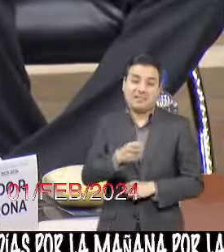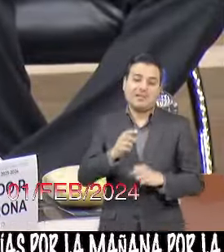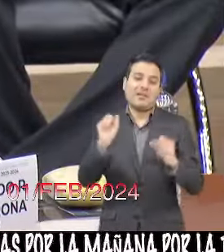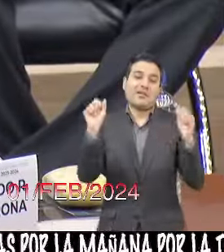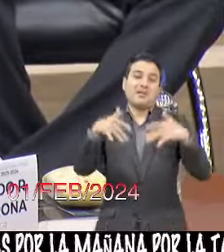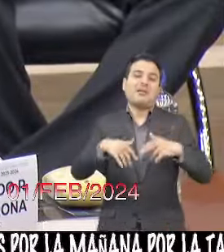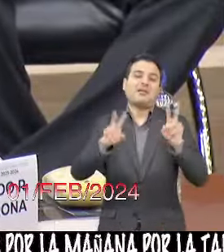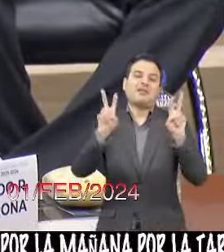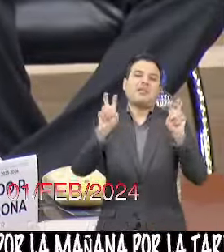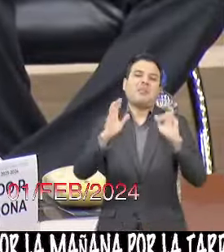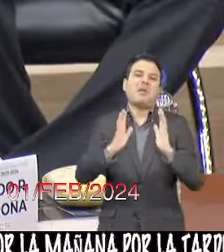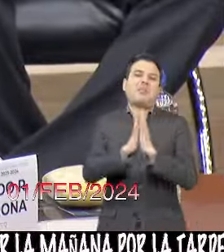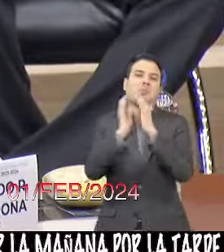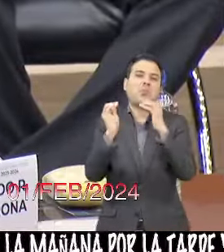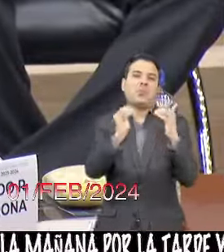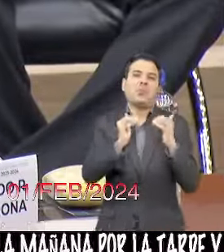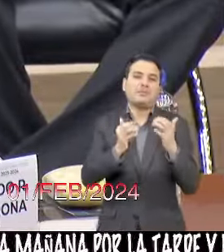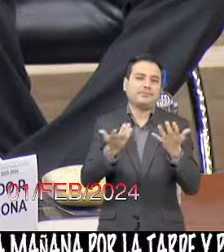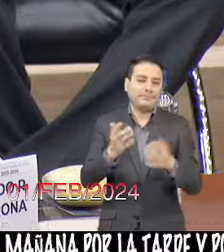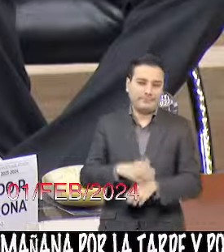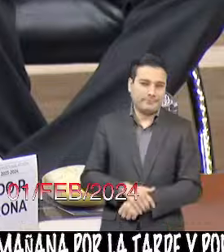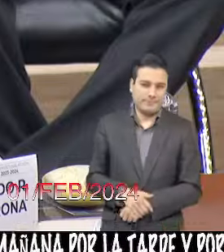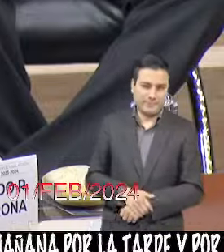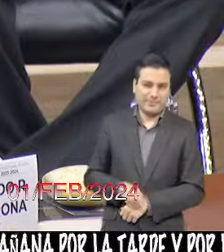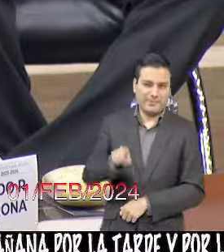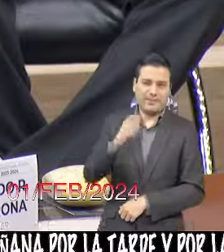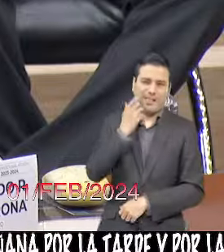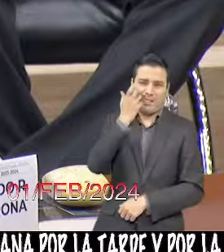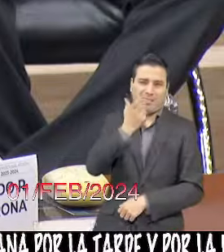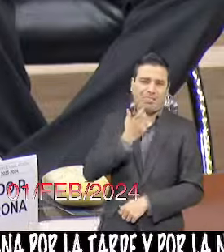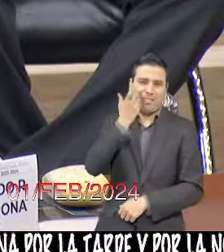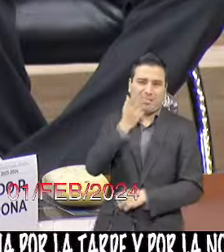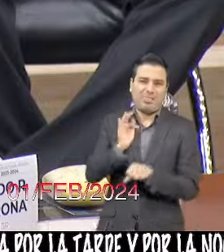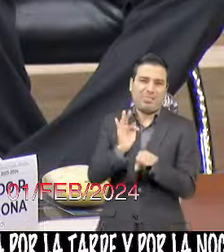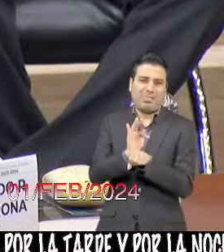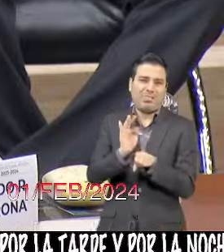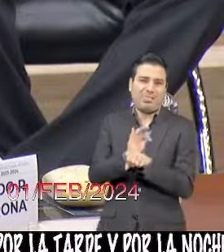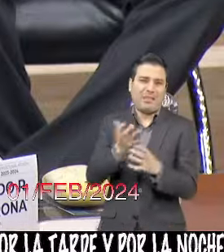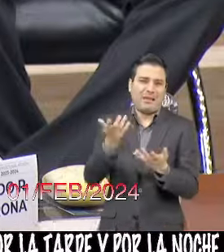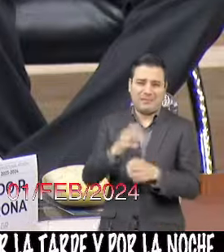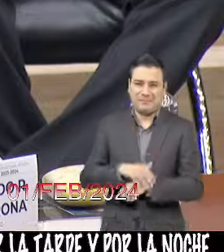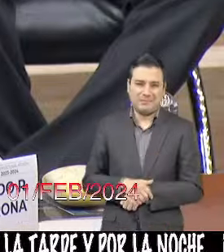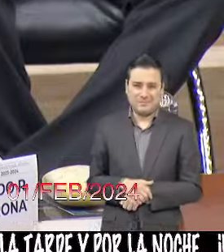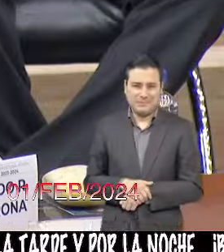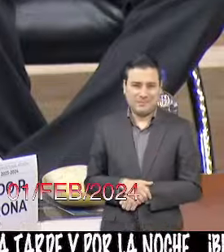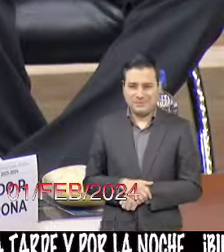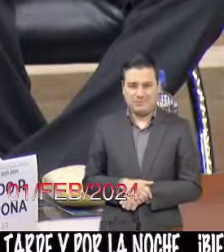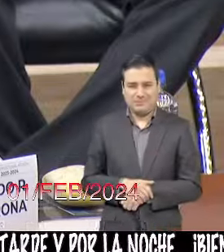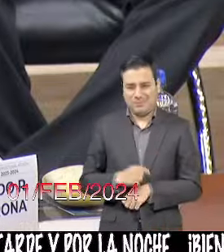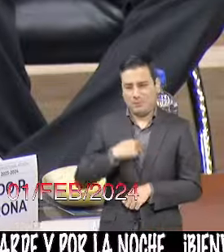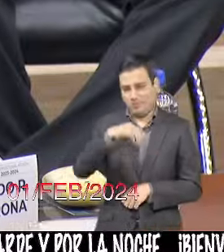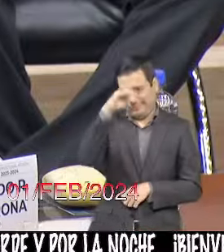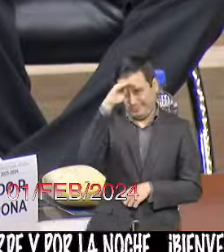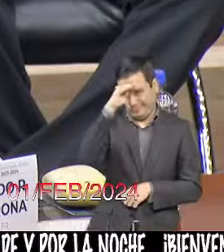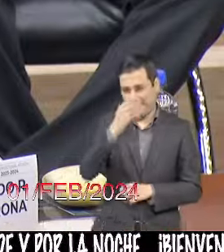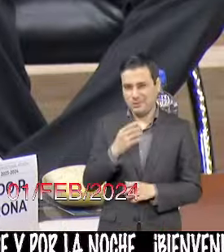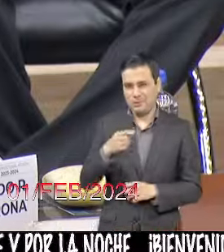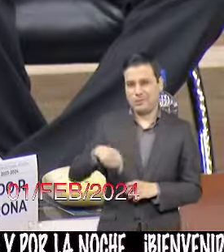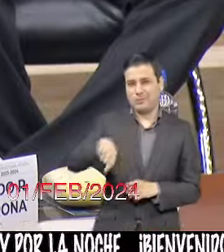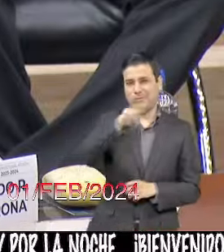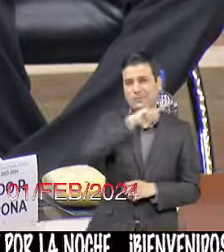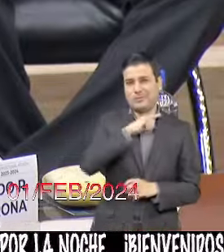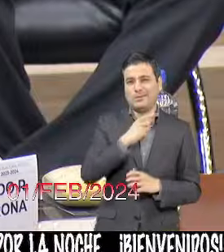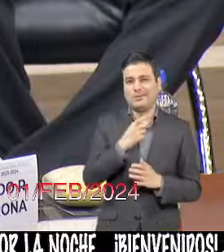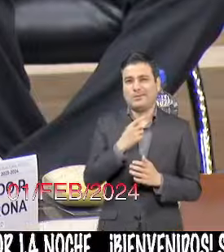Yo quiero que contribuyamos a acabar con la simulación, acabar con el doble discurso, con la doble moral, y